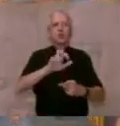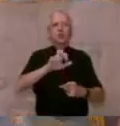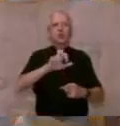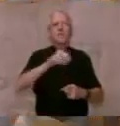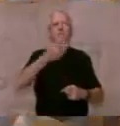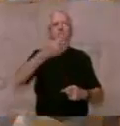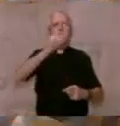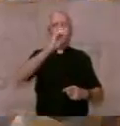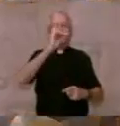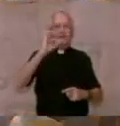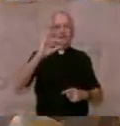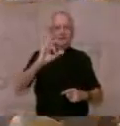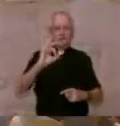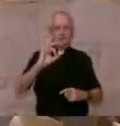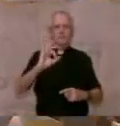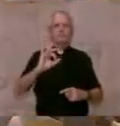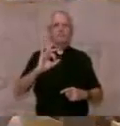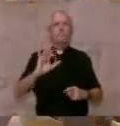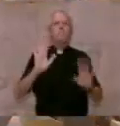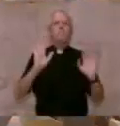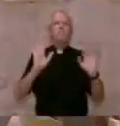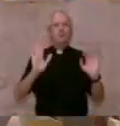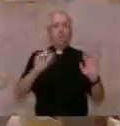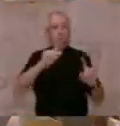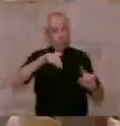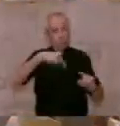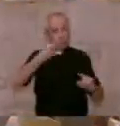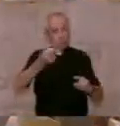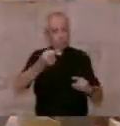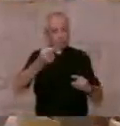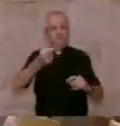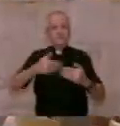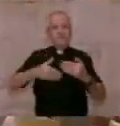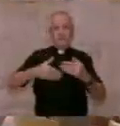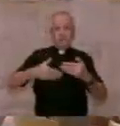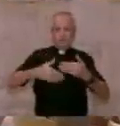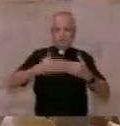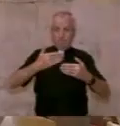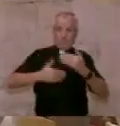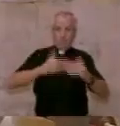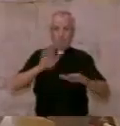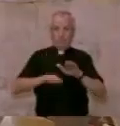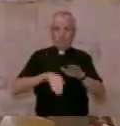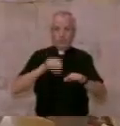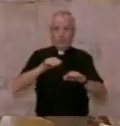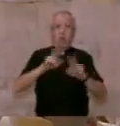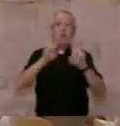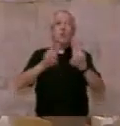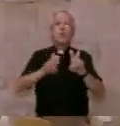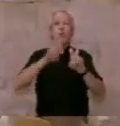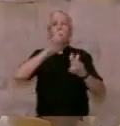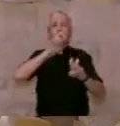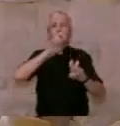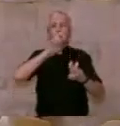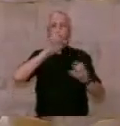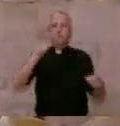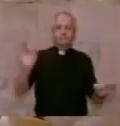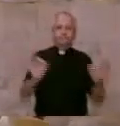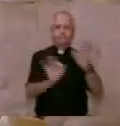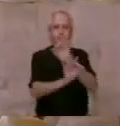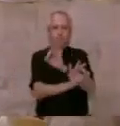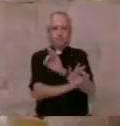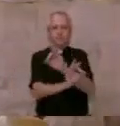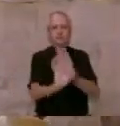Monseñor Bernardito Cleopas Auza, pero después de los ritos iniciales será ya el nuevo obispo, Monseñor Sergi